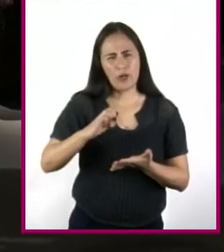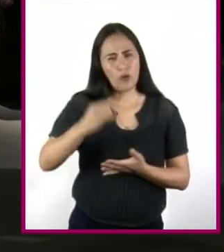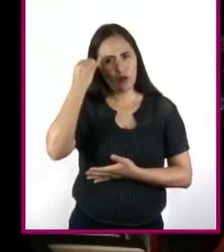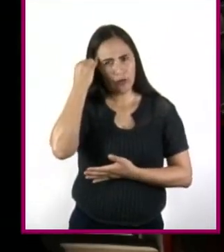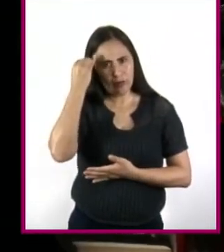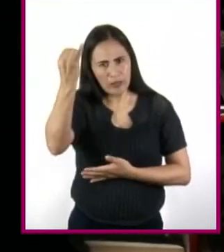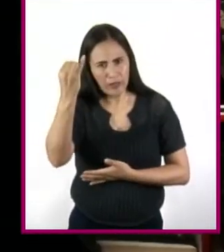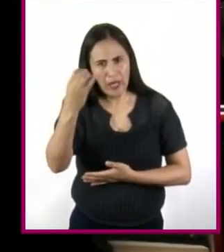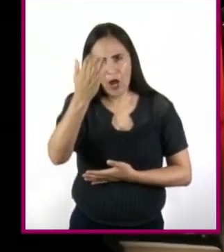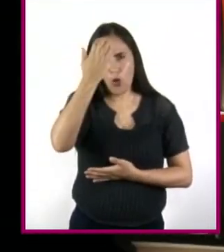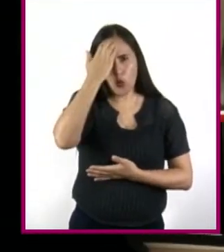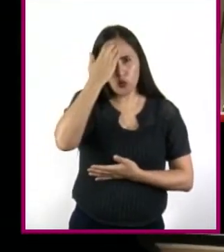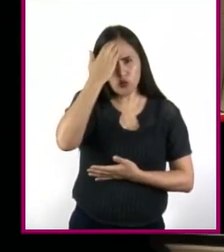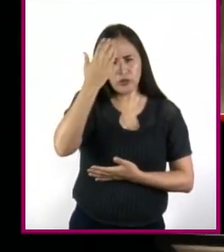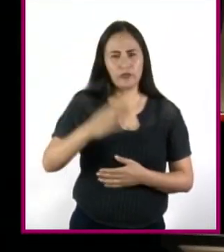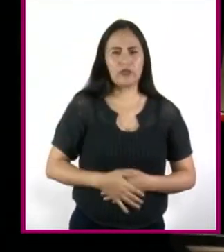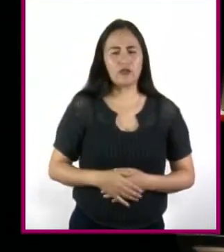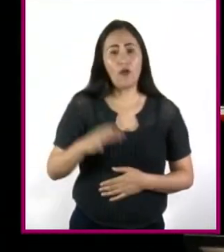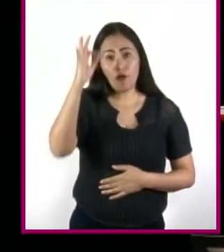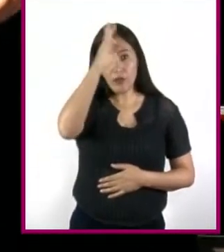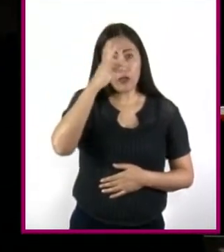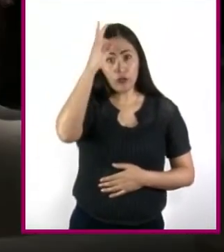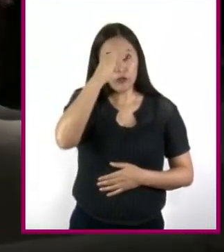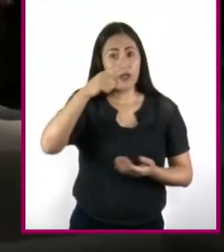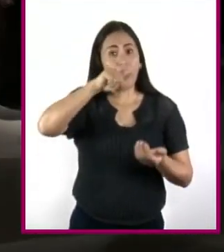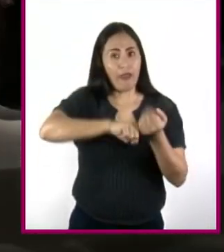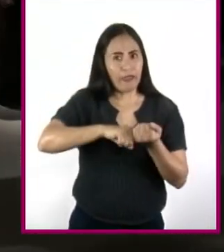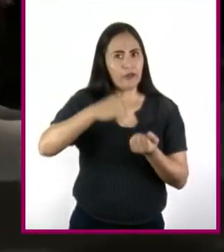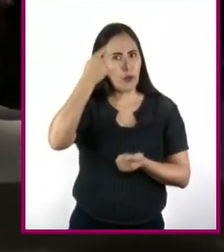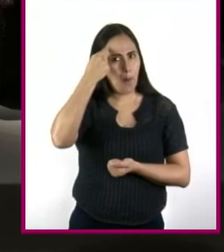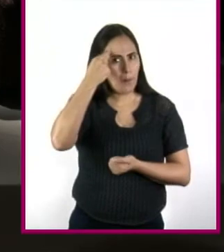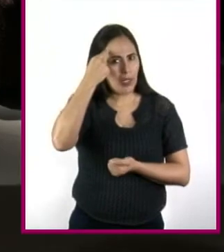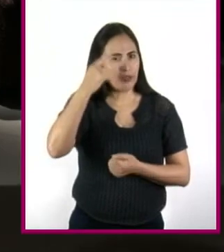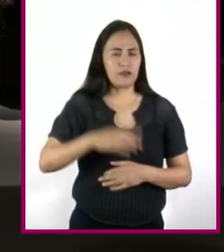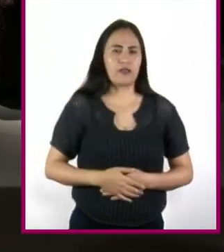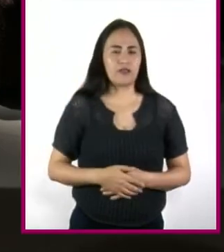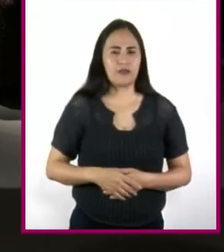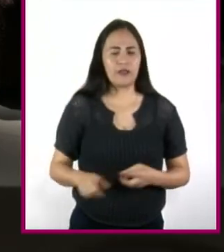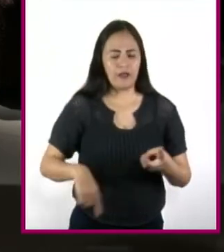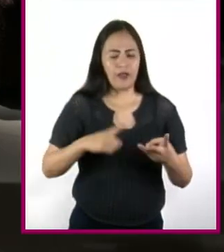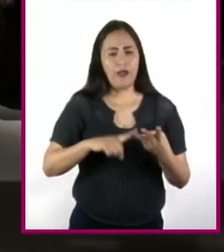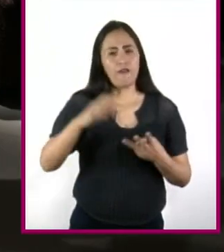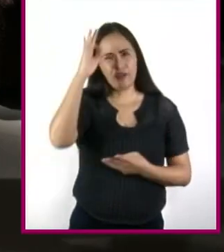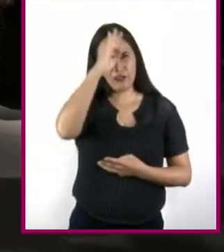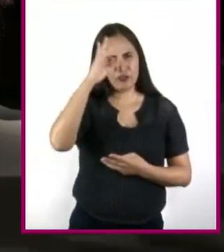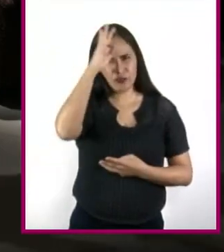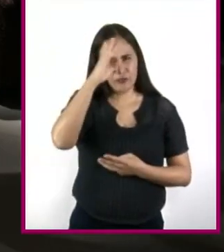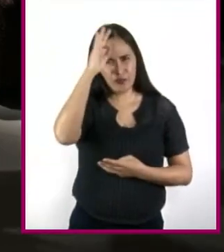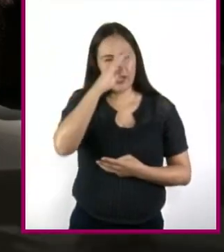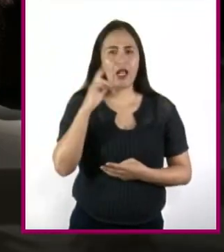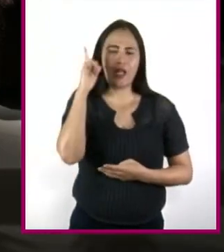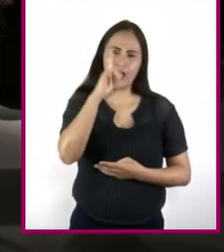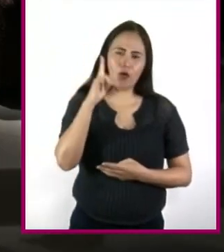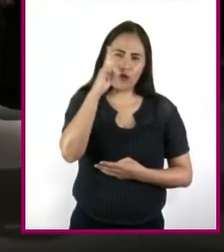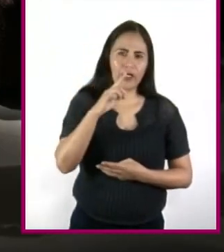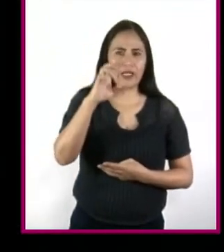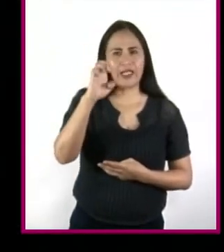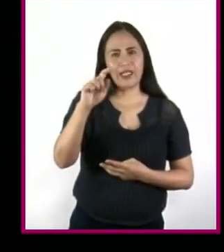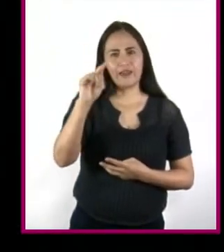conocimiento, filosofía de la mente, filosofía del lenguaje, ética o